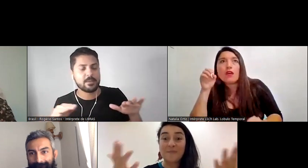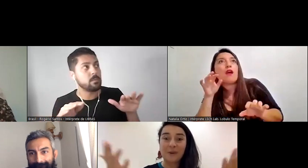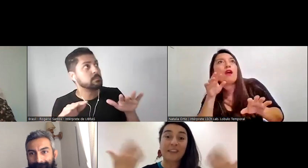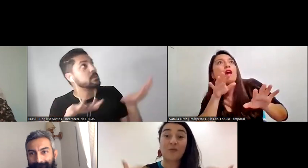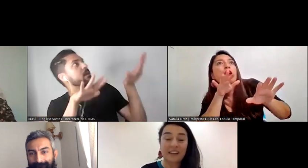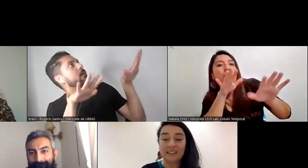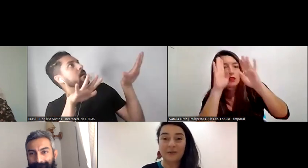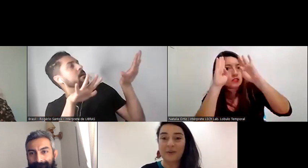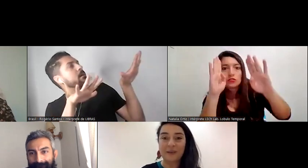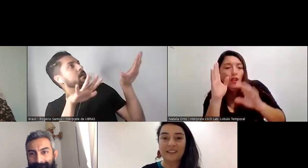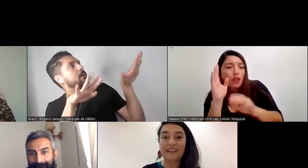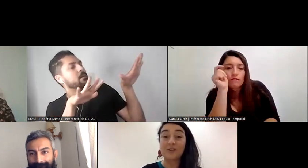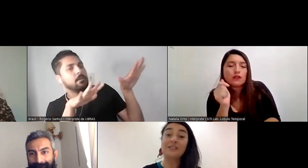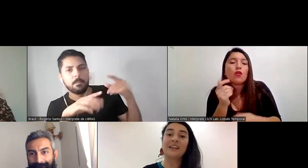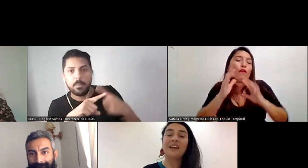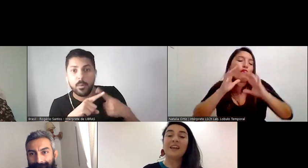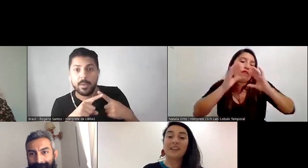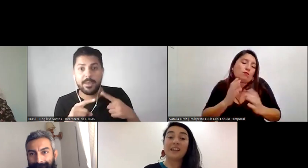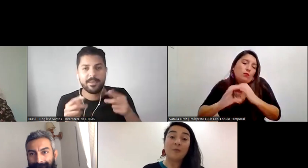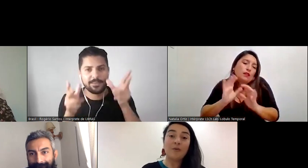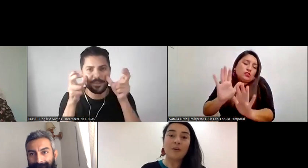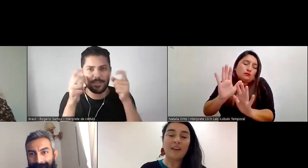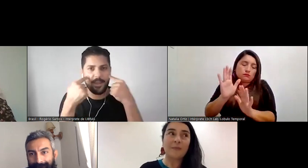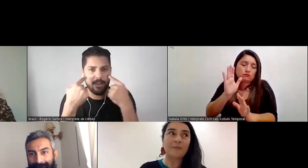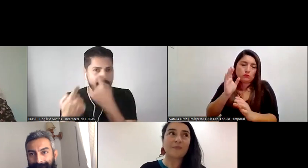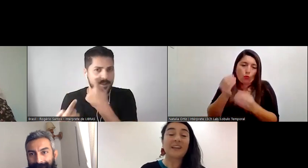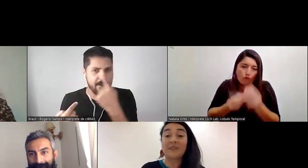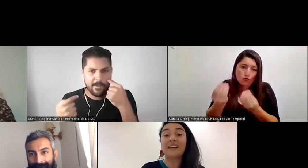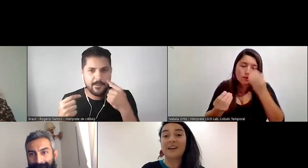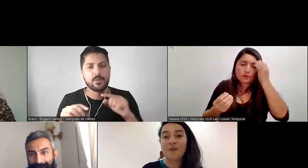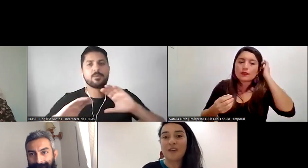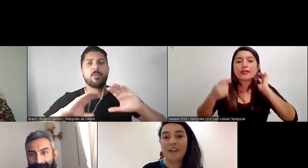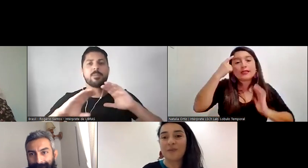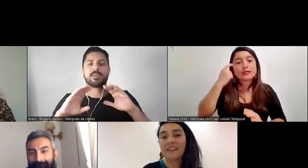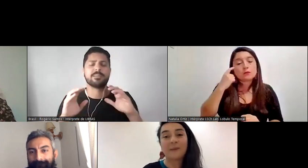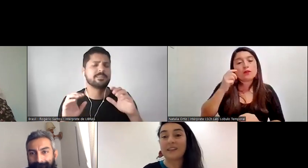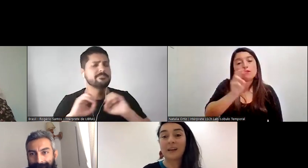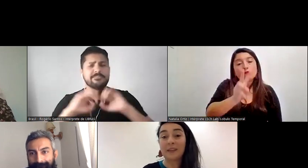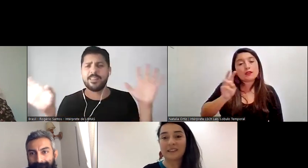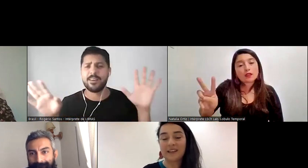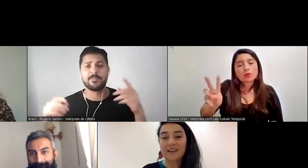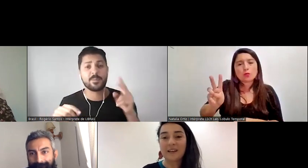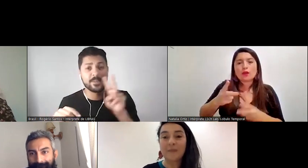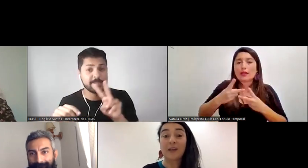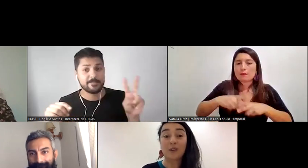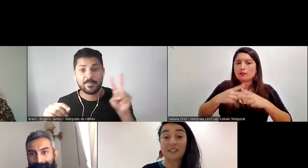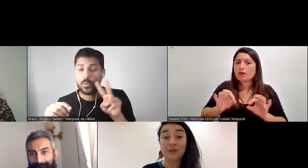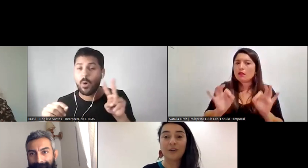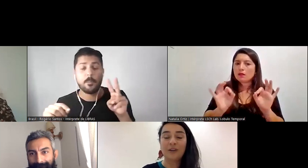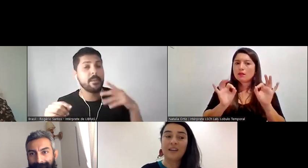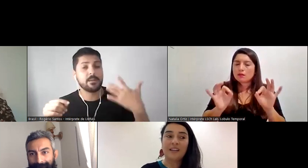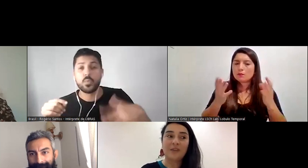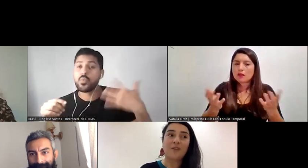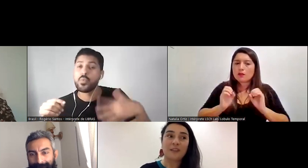canal de comunicación, obviamente. Entonces creemos que el vernáculo es una tremenda herramienta para la